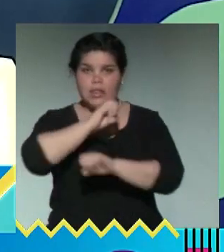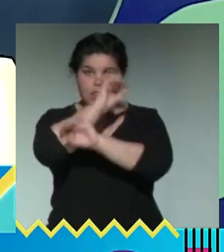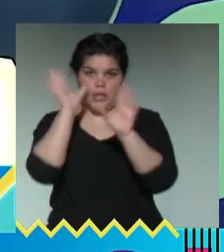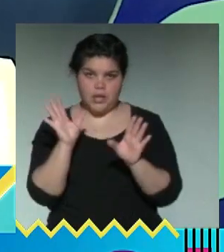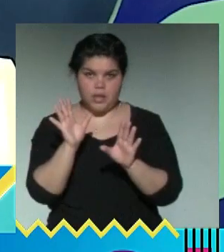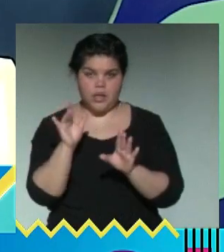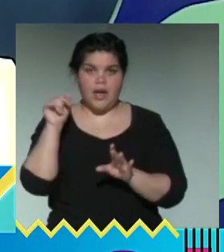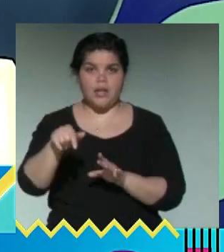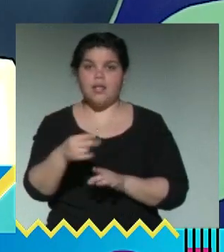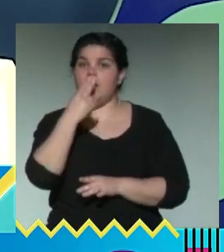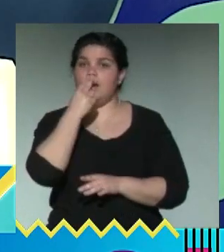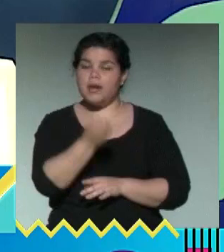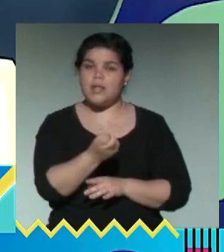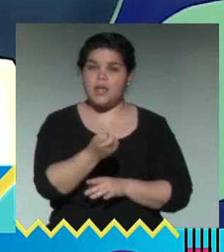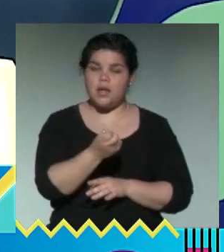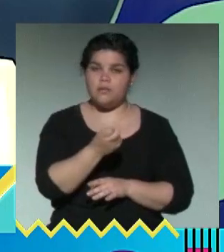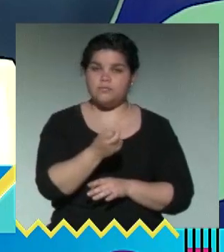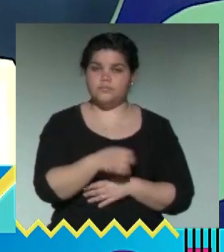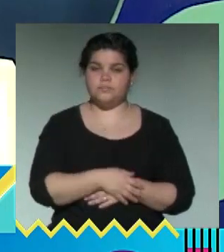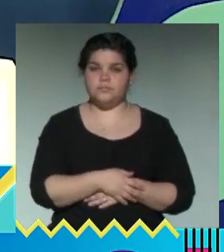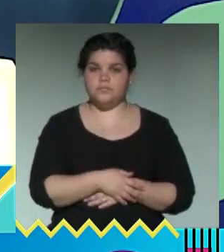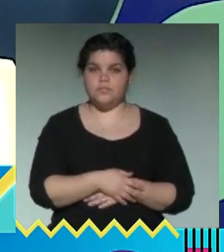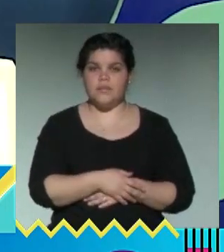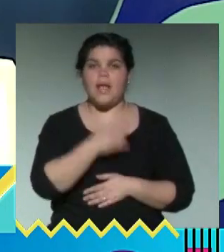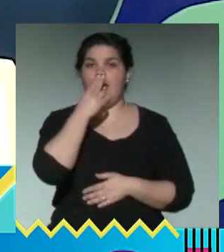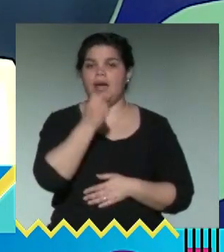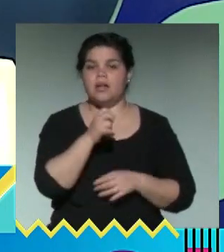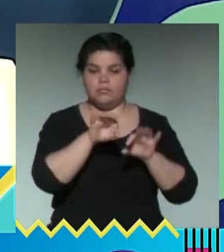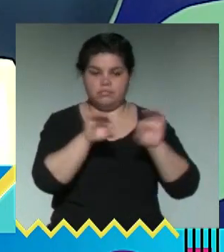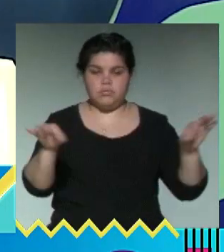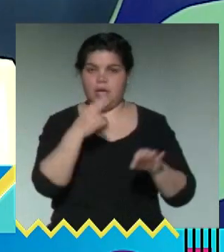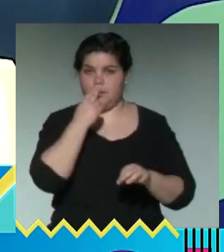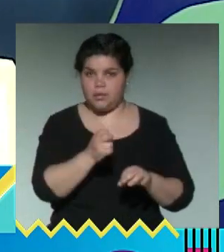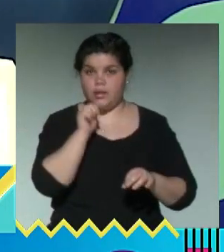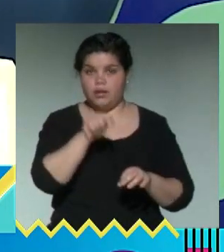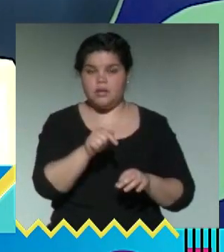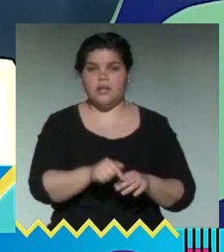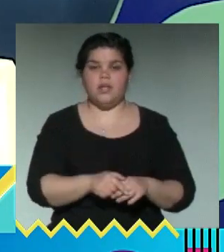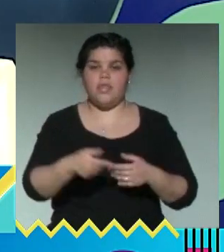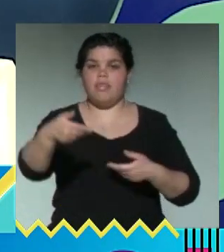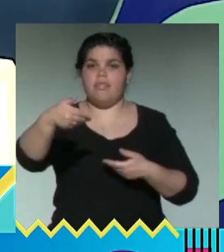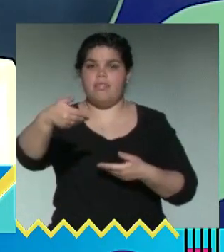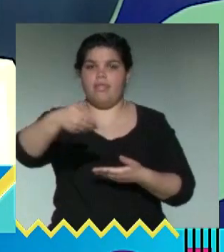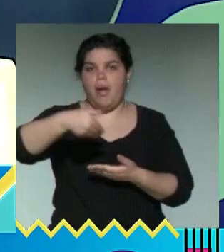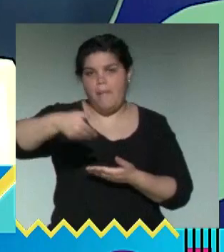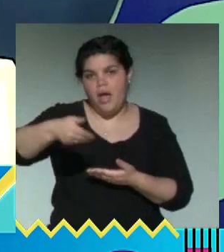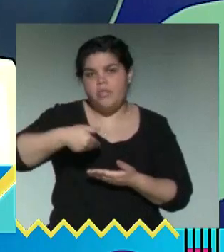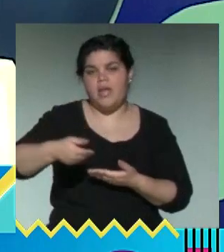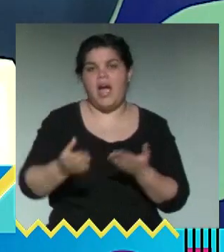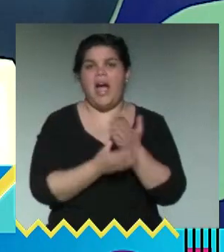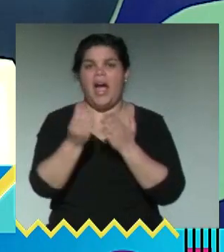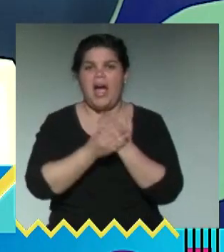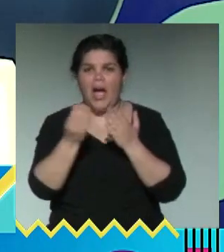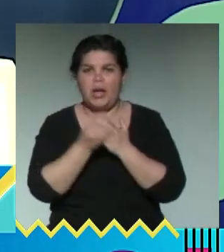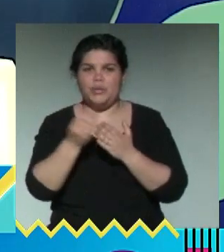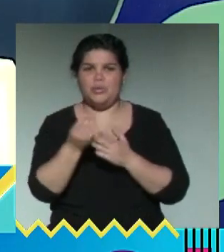la energía de red, que es la eléctrica, que la demanda, el crecimiento y el consumo es alto, es caro,